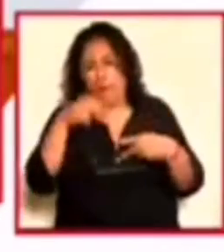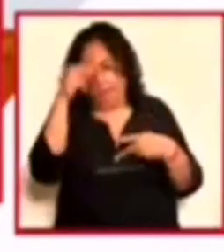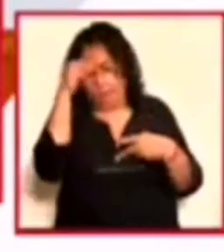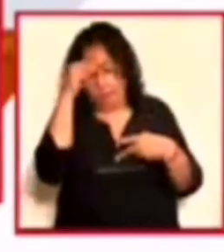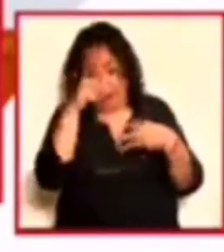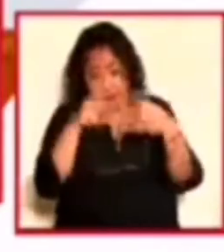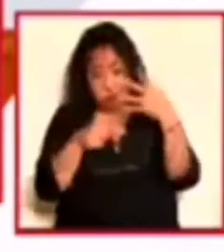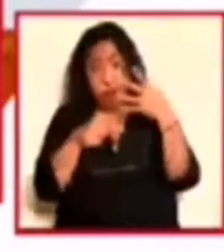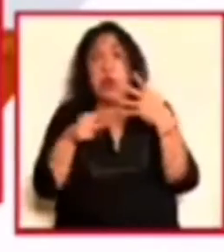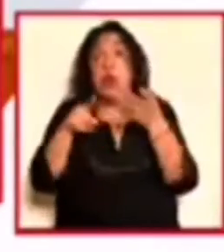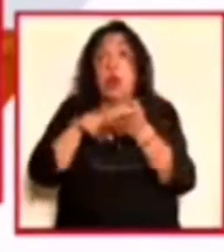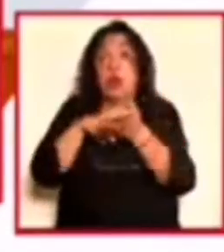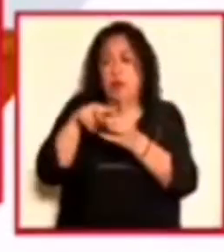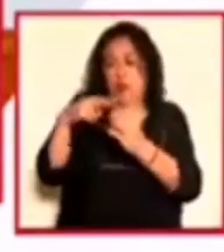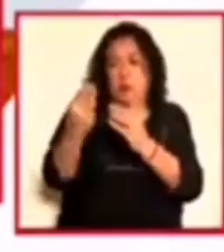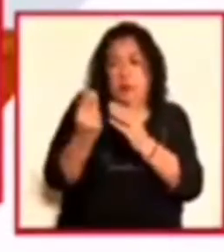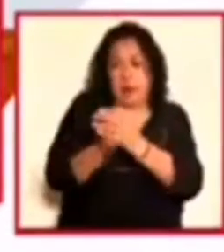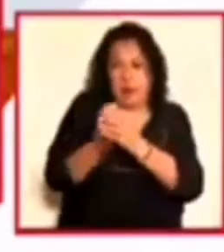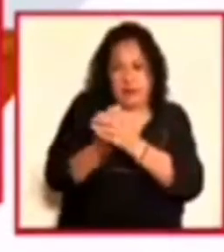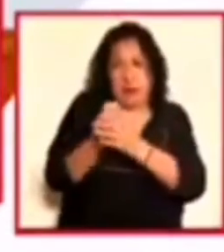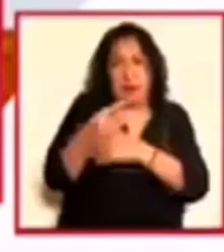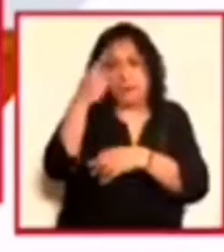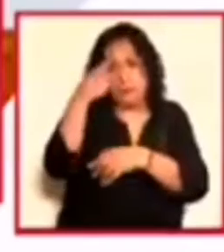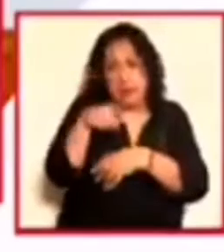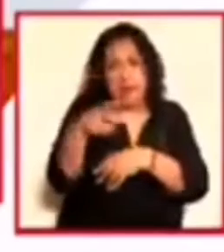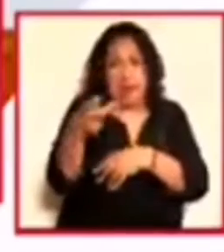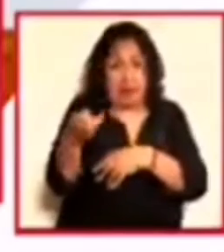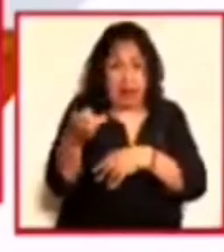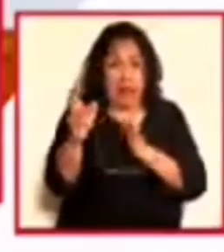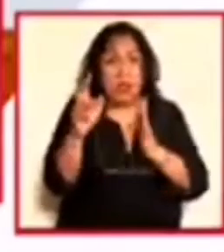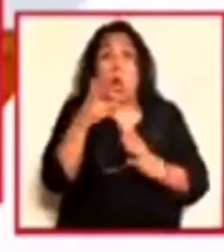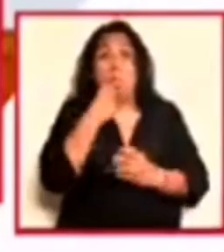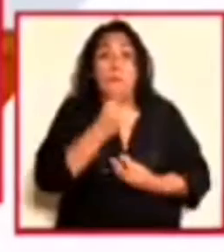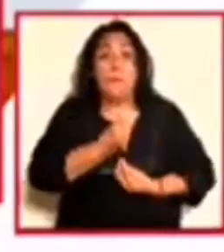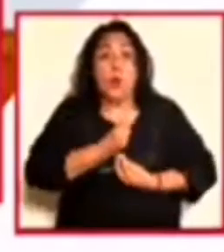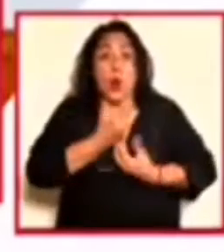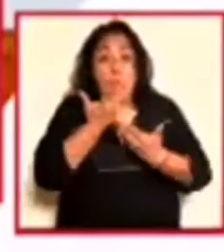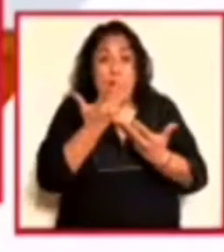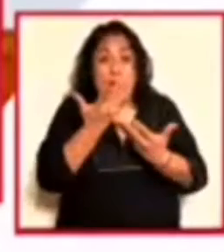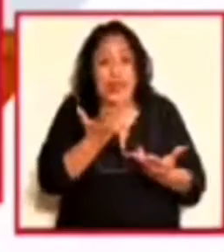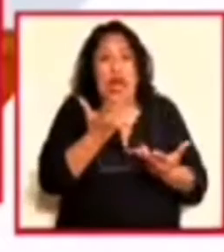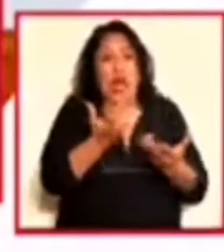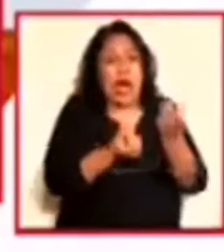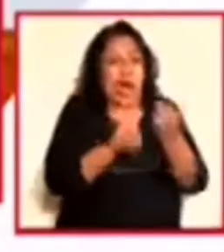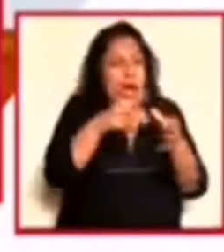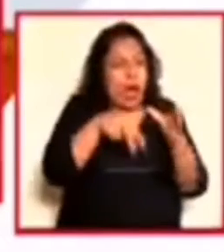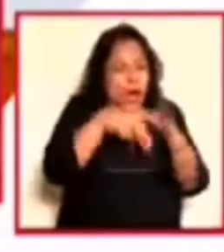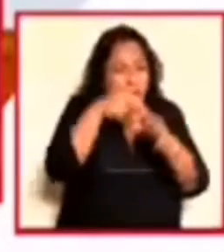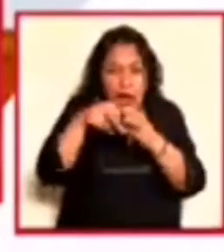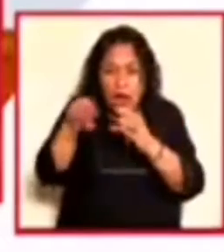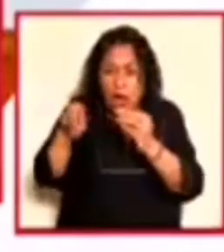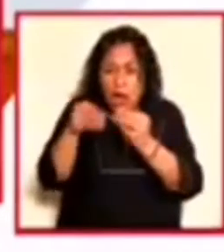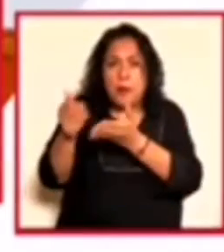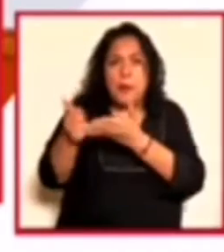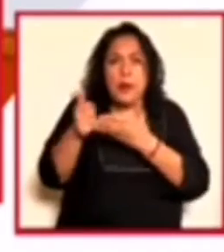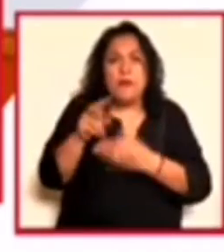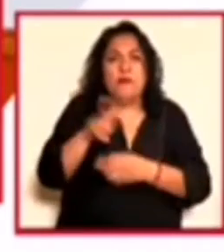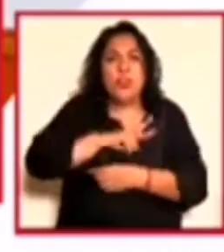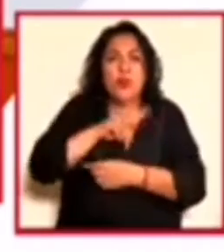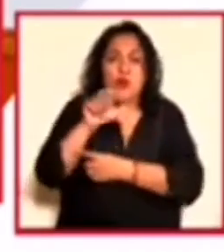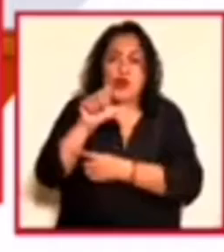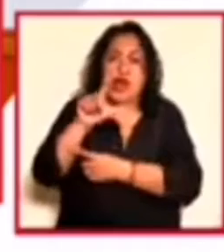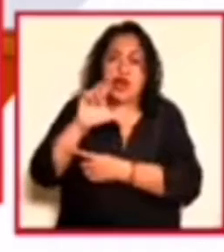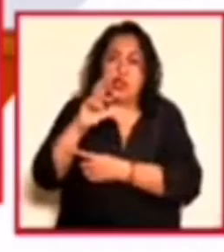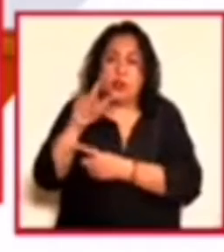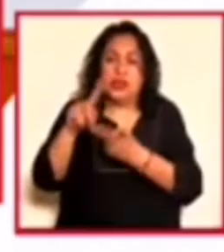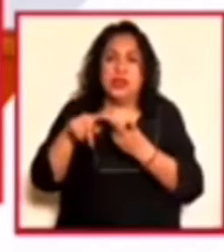abordados desde el lado más íntimo. Para este ejercicio, el poeta llenó los huecos con la ayuda de Alicho Macero y Francisco Toledo, con